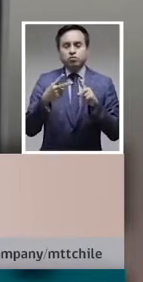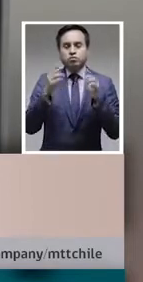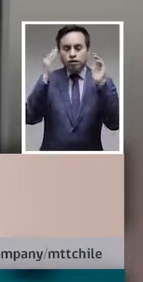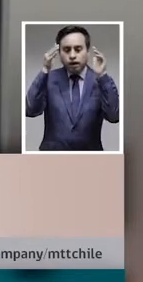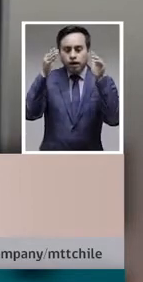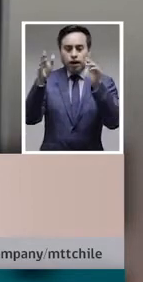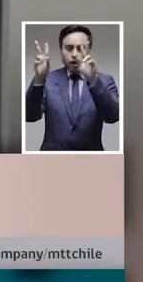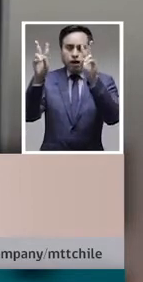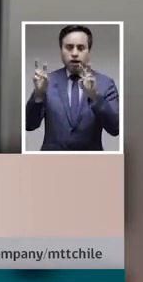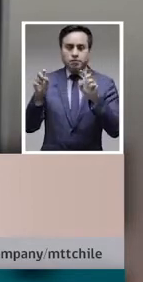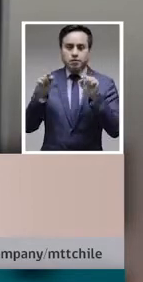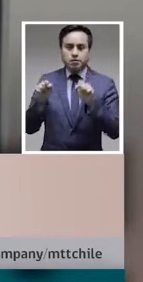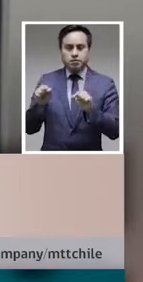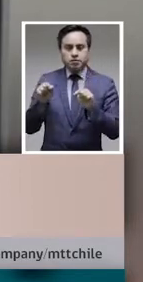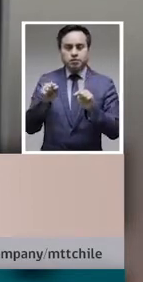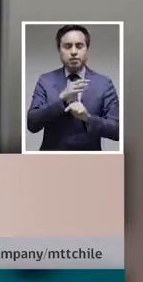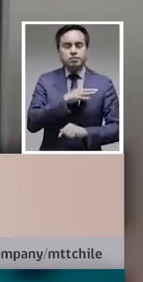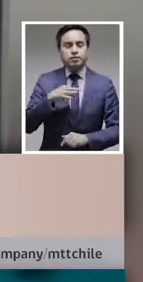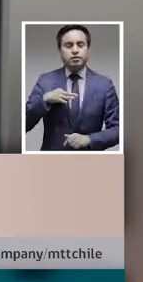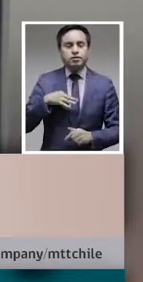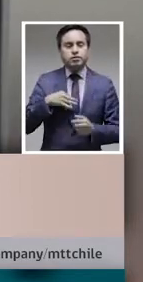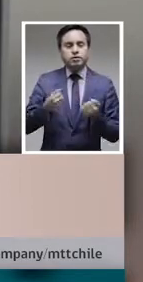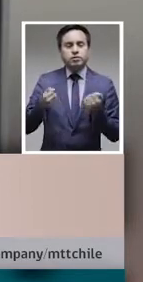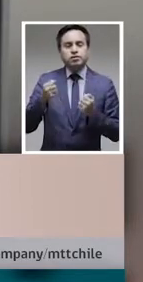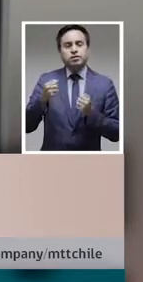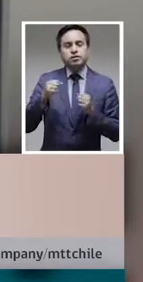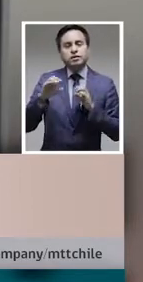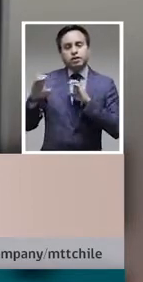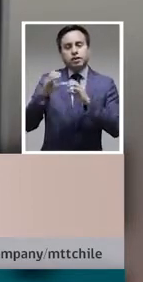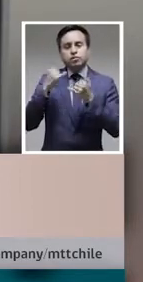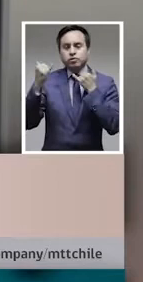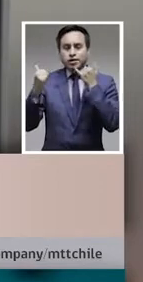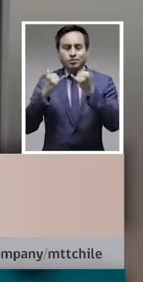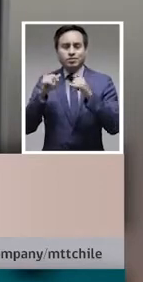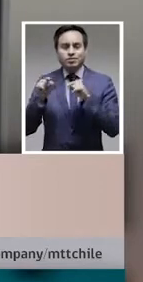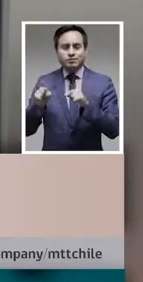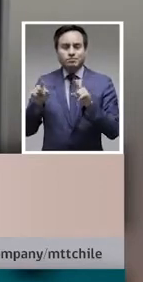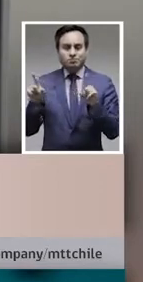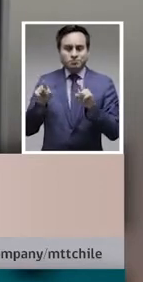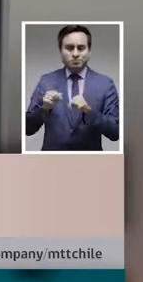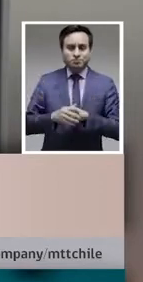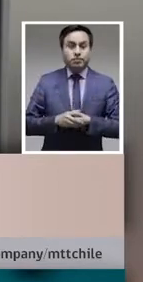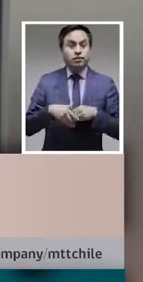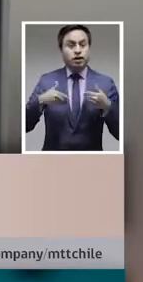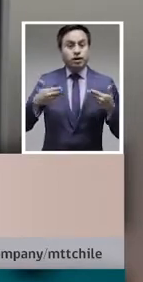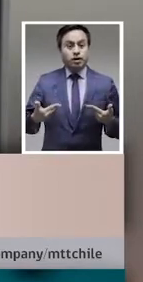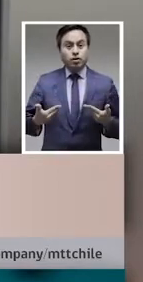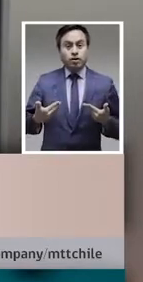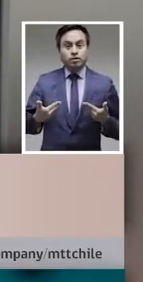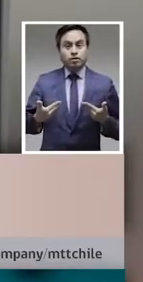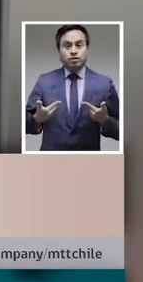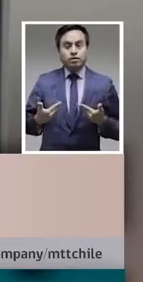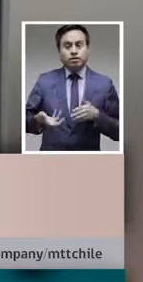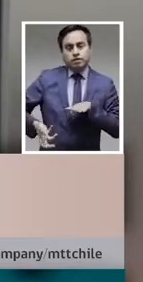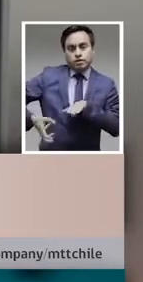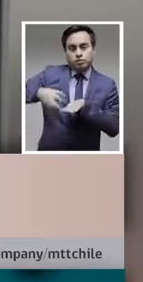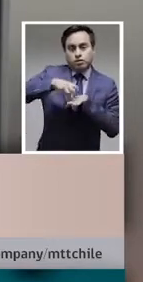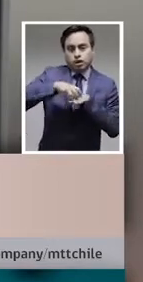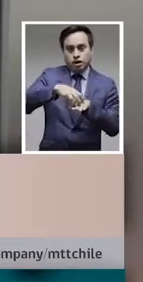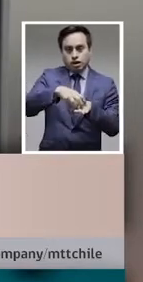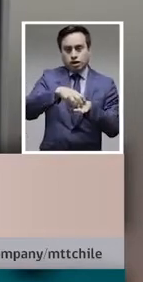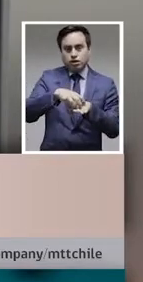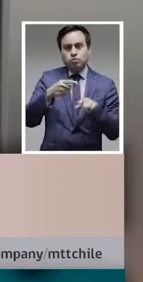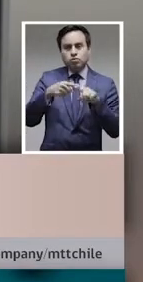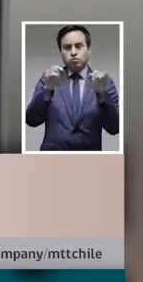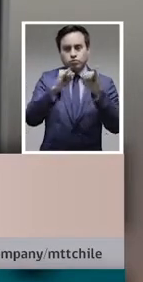ámbitos del Ministerio de Transportes y Telecomunicaciones. Vamos a transporte de carga y otros